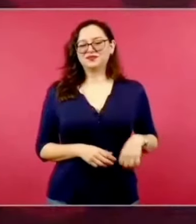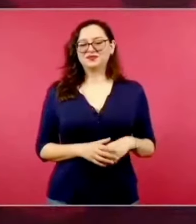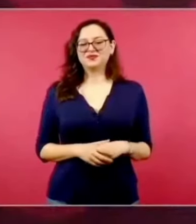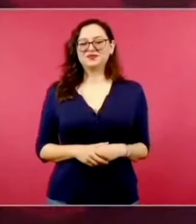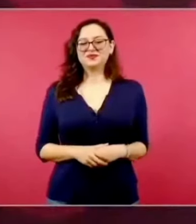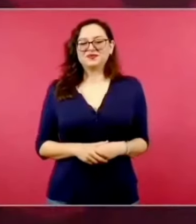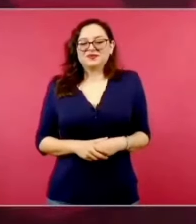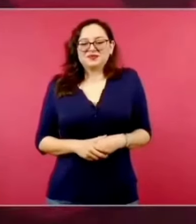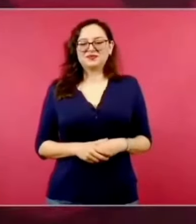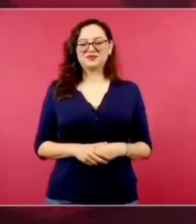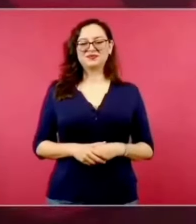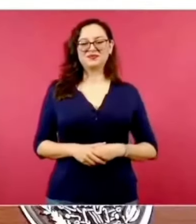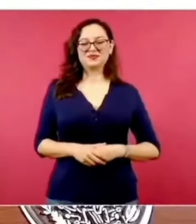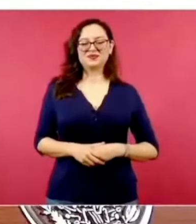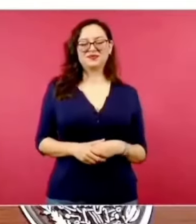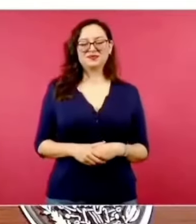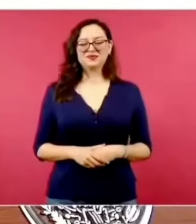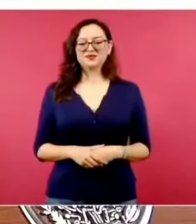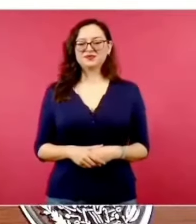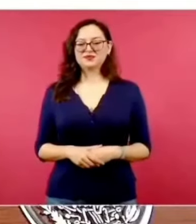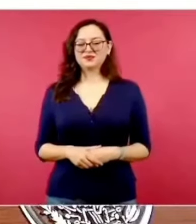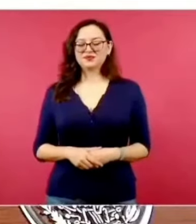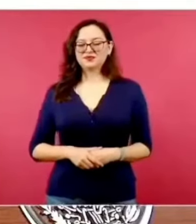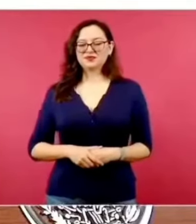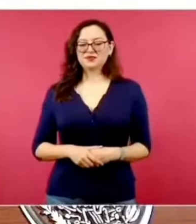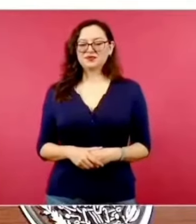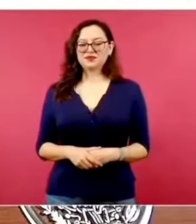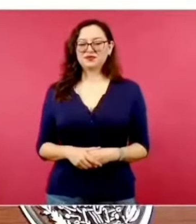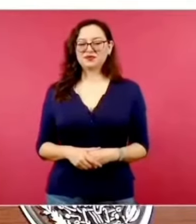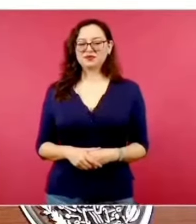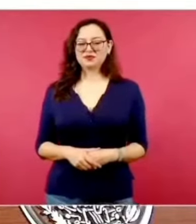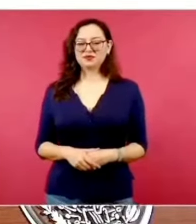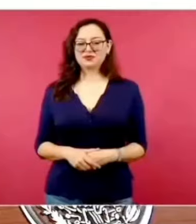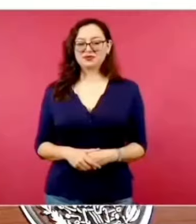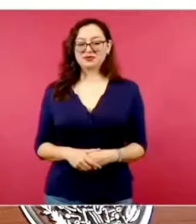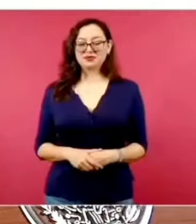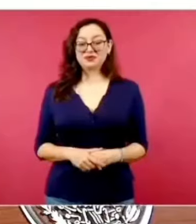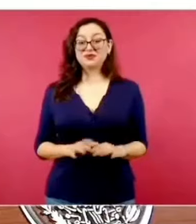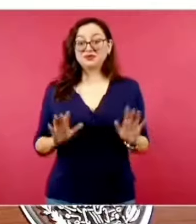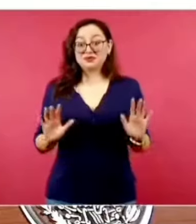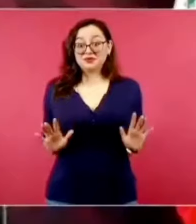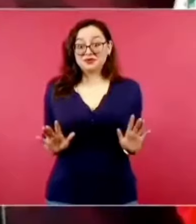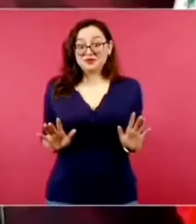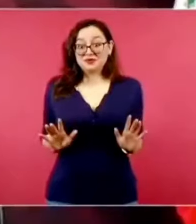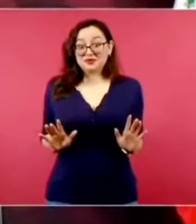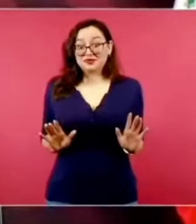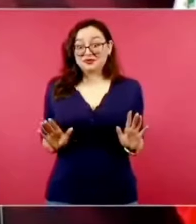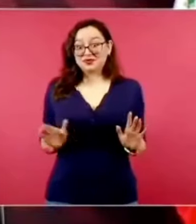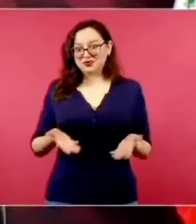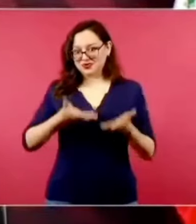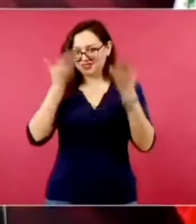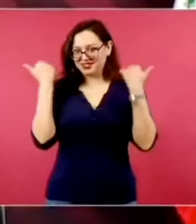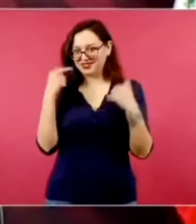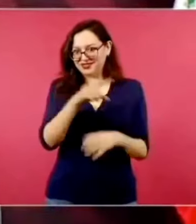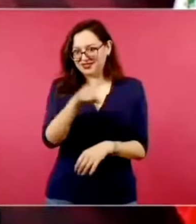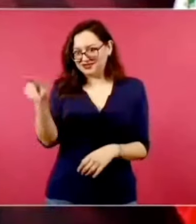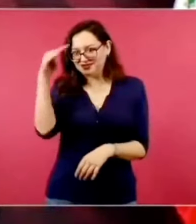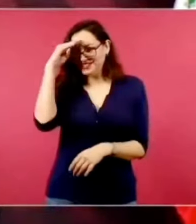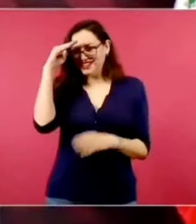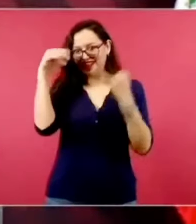este yo les digo o sea antes que no vaya a ser que estén pensando eh